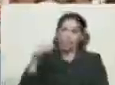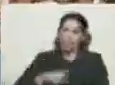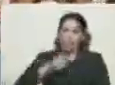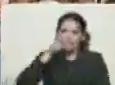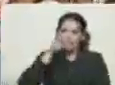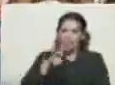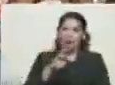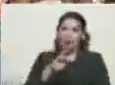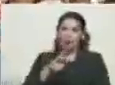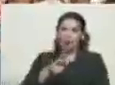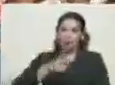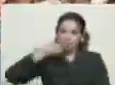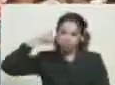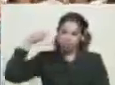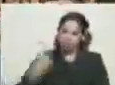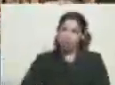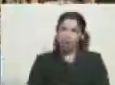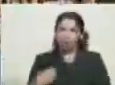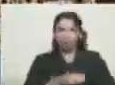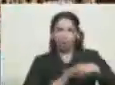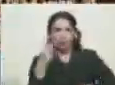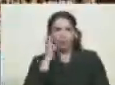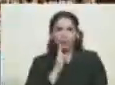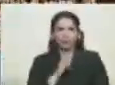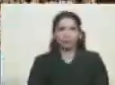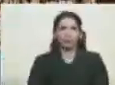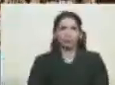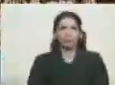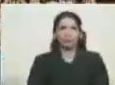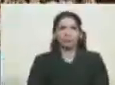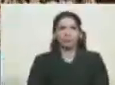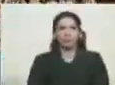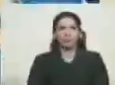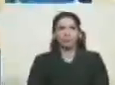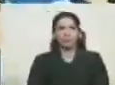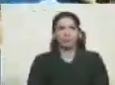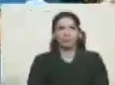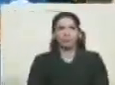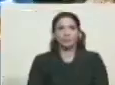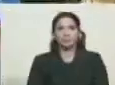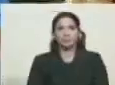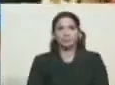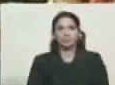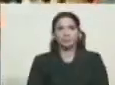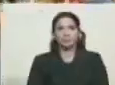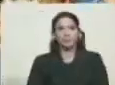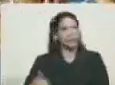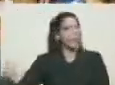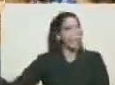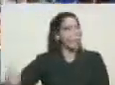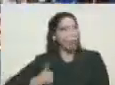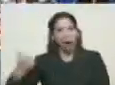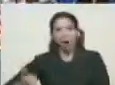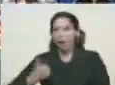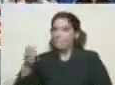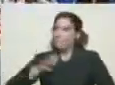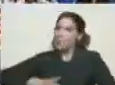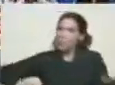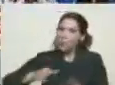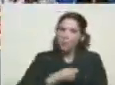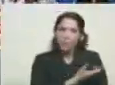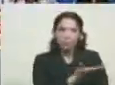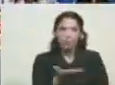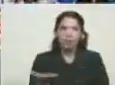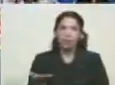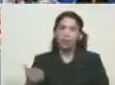absolutamente restiado con la revolución bolivariana. Cualquier intento de ustedes nos va a encontrar